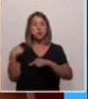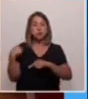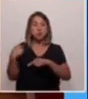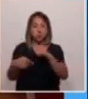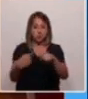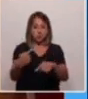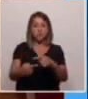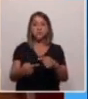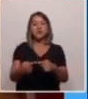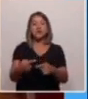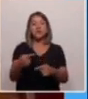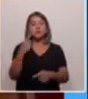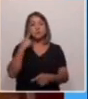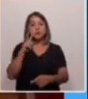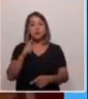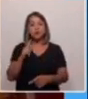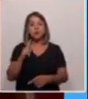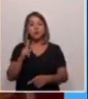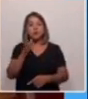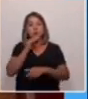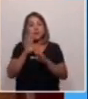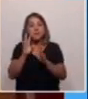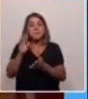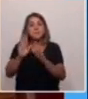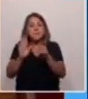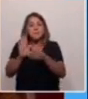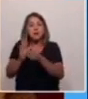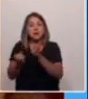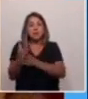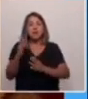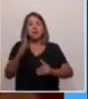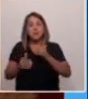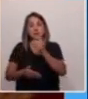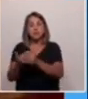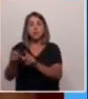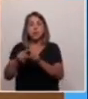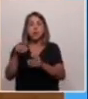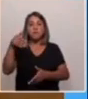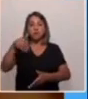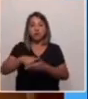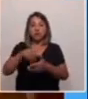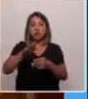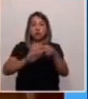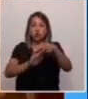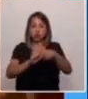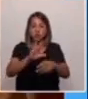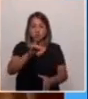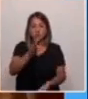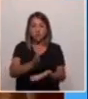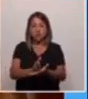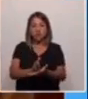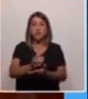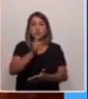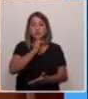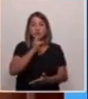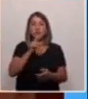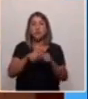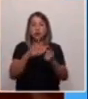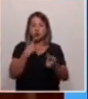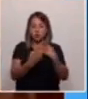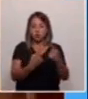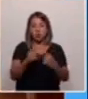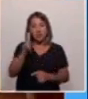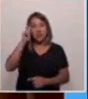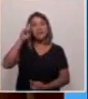veces ni siquiera la hemos respetado en el propio proceso. Actualmente estamos votando normas definitivas cuando todavía no ha terminado la consulta indígena. Pero